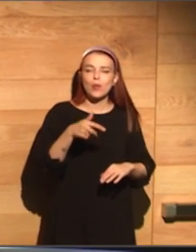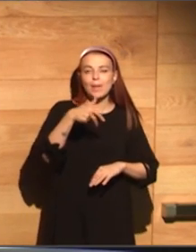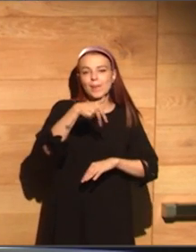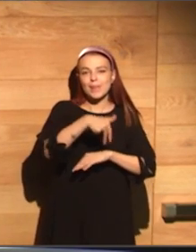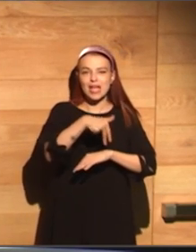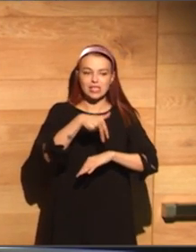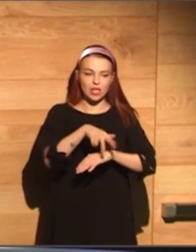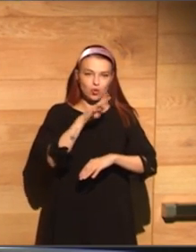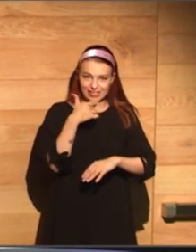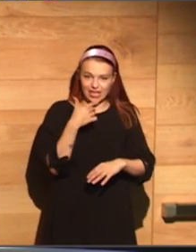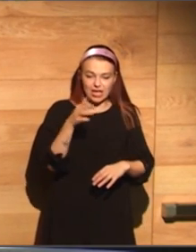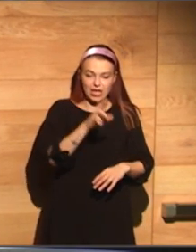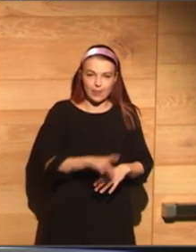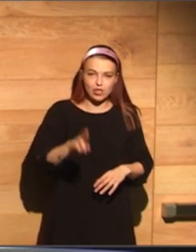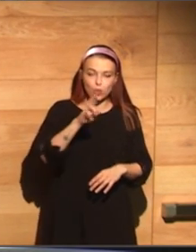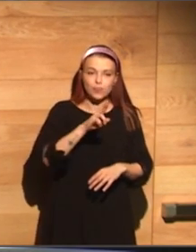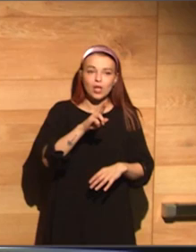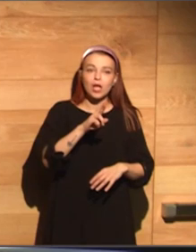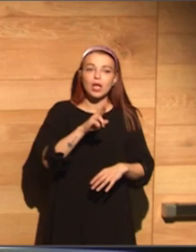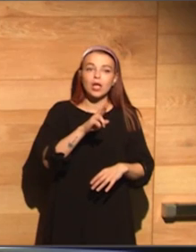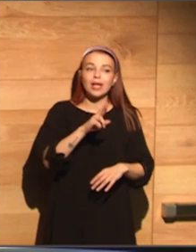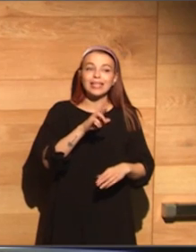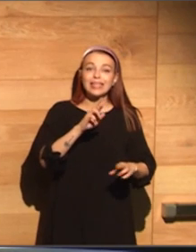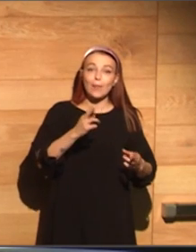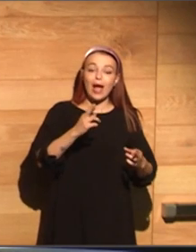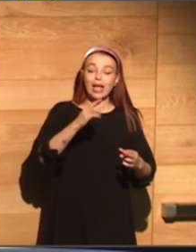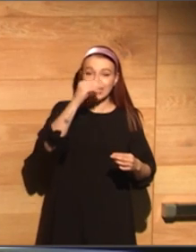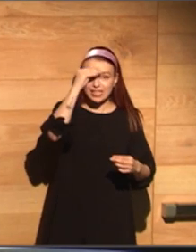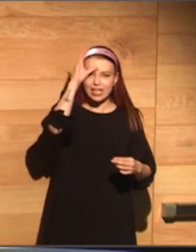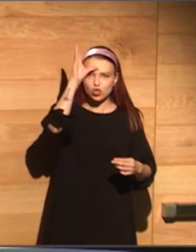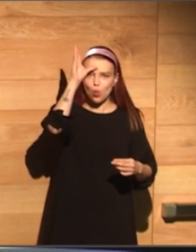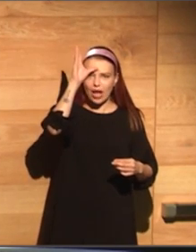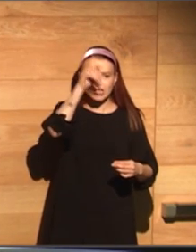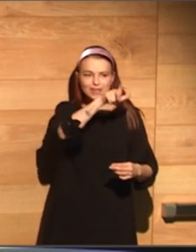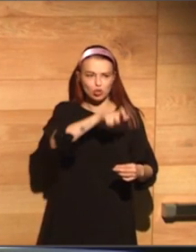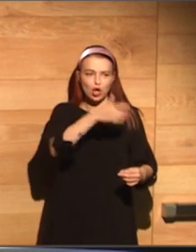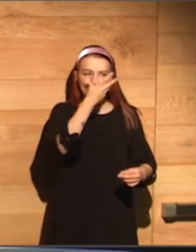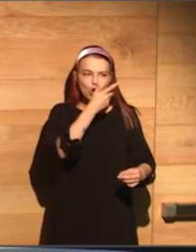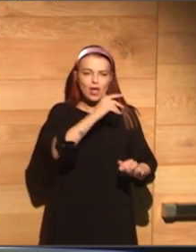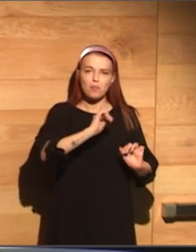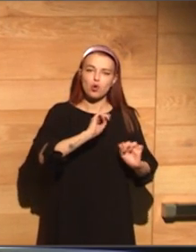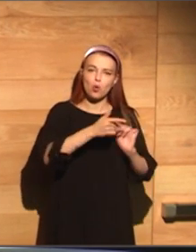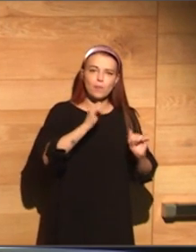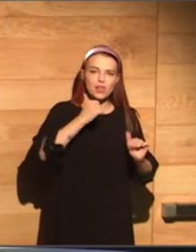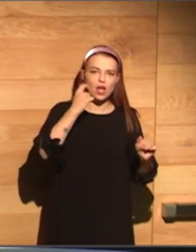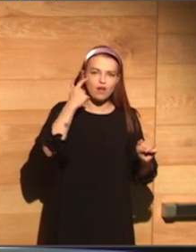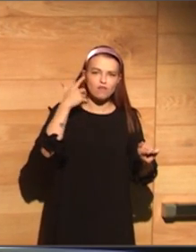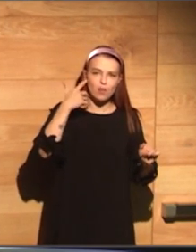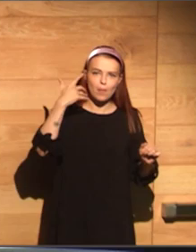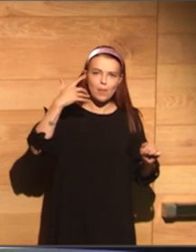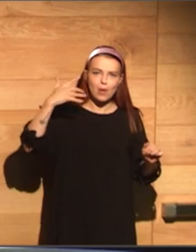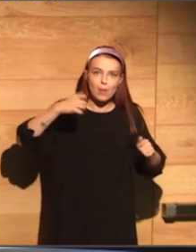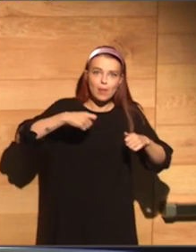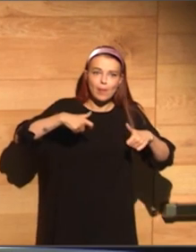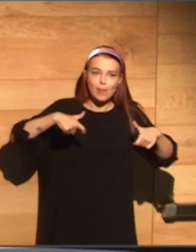O sea, le conocerían en los círculos de intelectuales, pero es que pasó a ser una estrella. O sea, una estrella, sí. Estaba sí. En todos los programas de entrevistas que hubiera, aparecía siempre